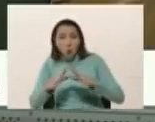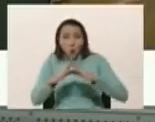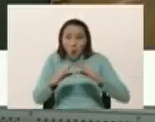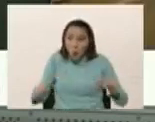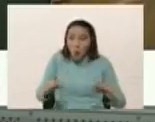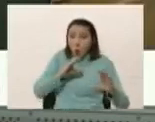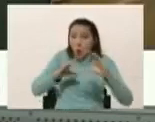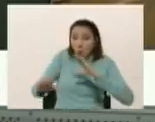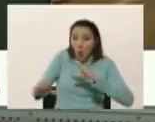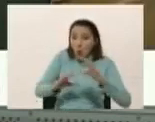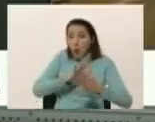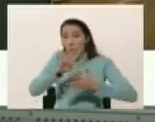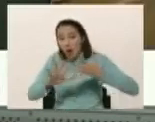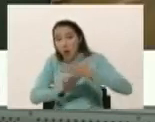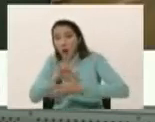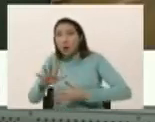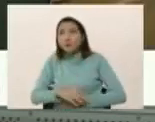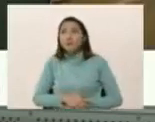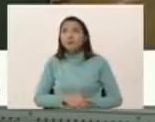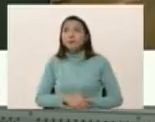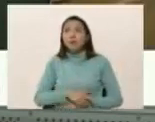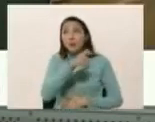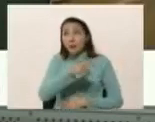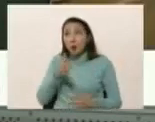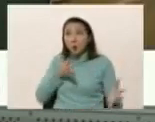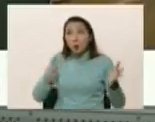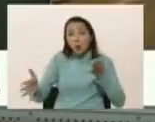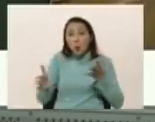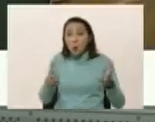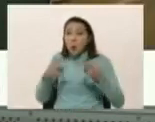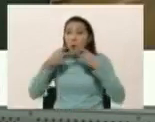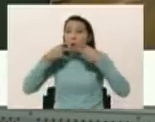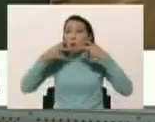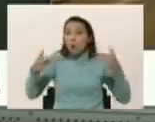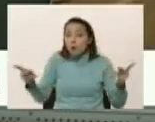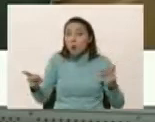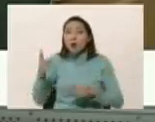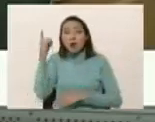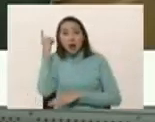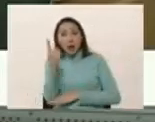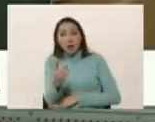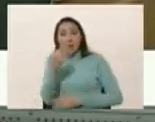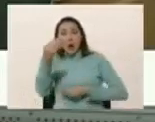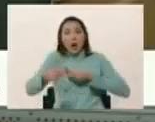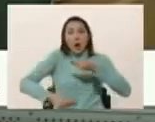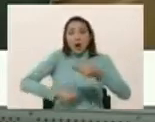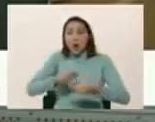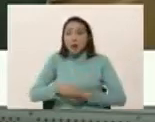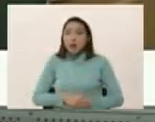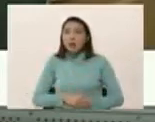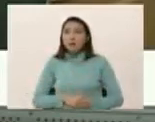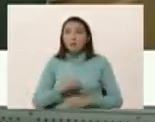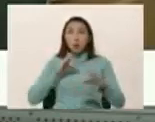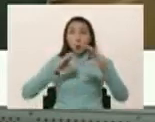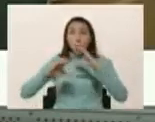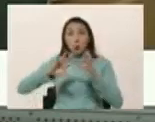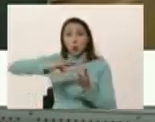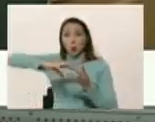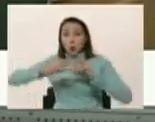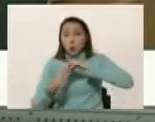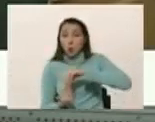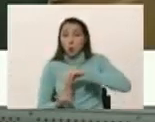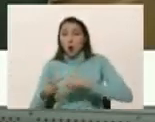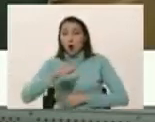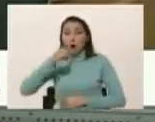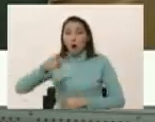comunicación oral las servidoras públicas y servidores públicos deben ajustar su comunicación oral al lenguaje